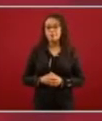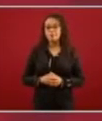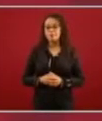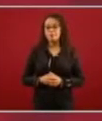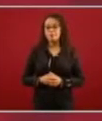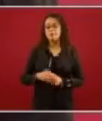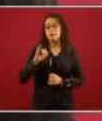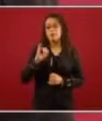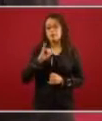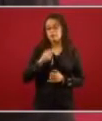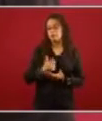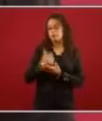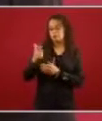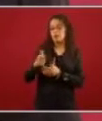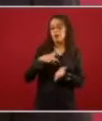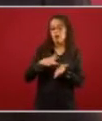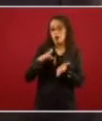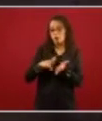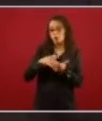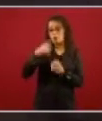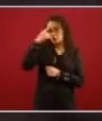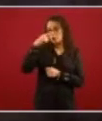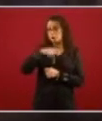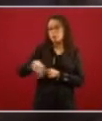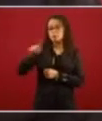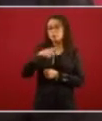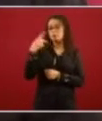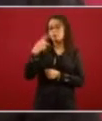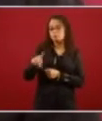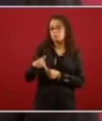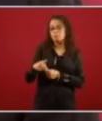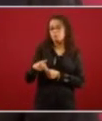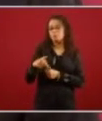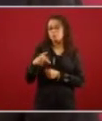subsidios fiscales. Frente a la crisis,